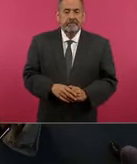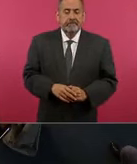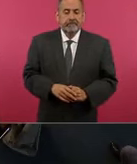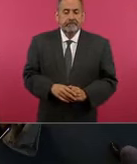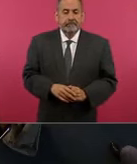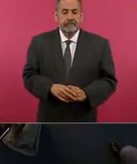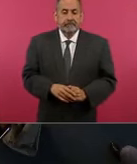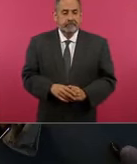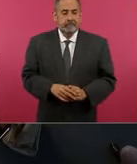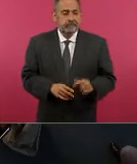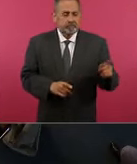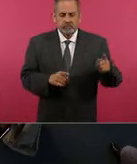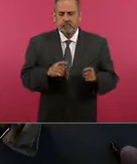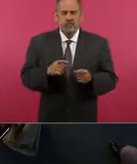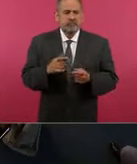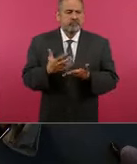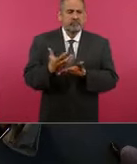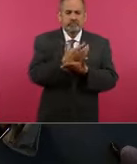nos vamos a bajar el sueldo